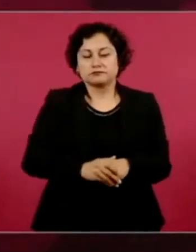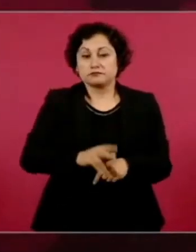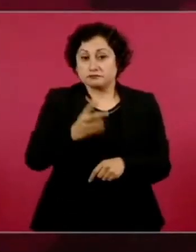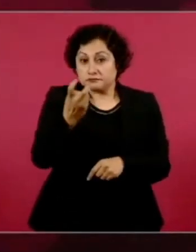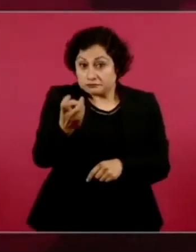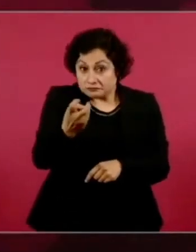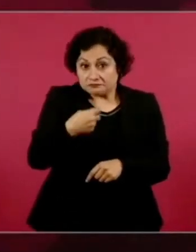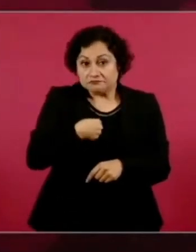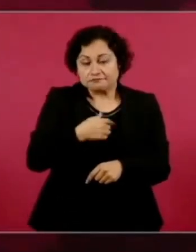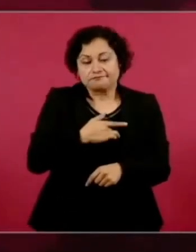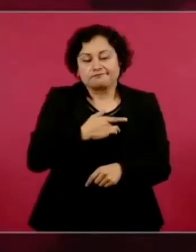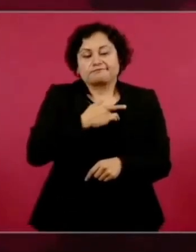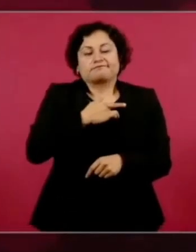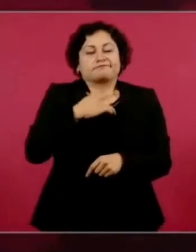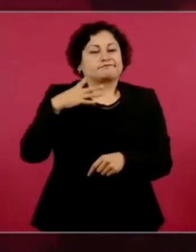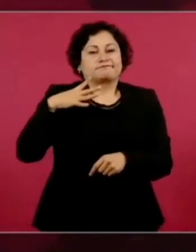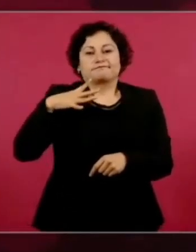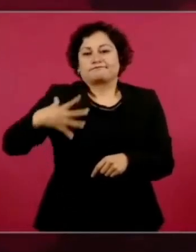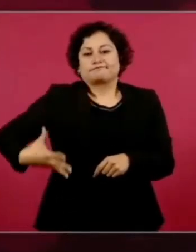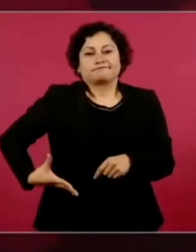orgullo.